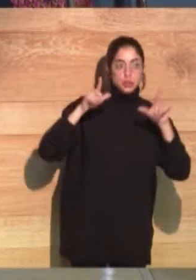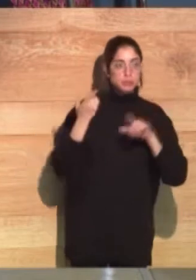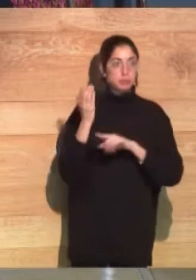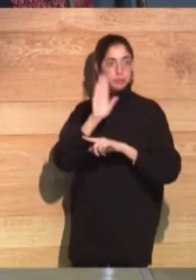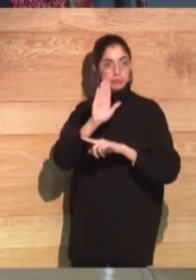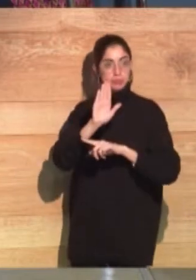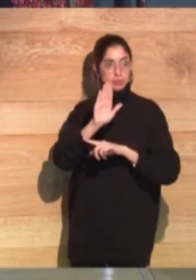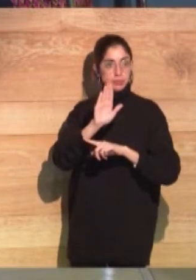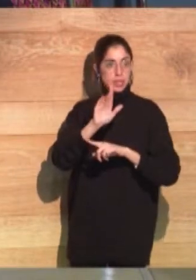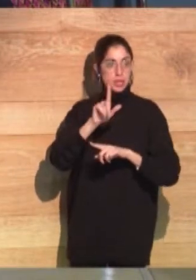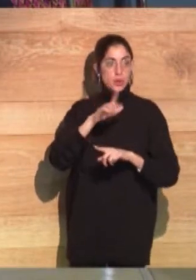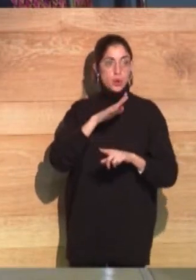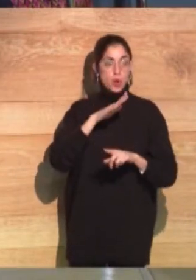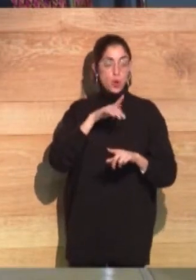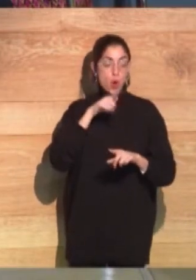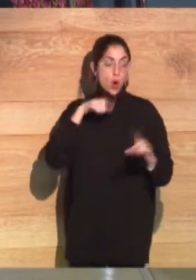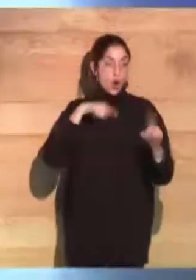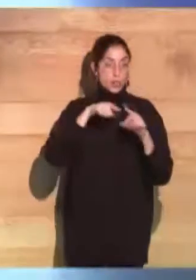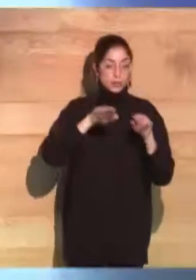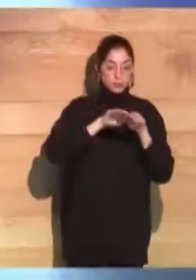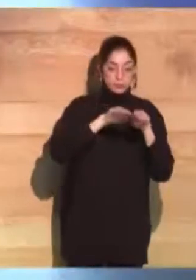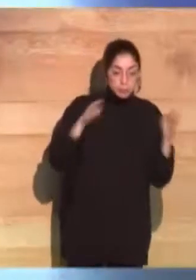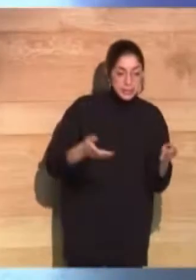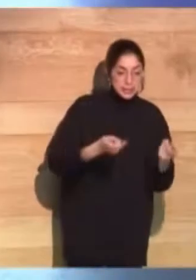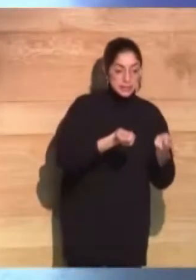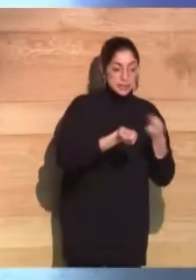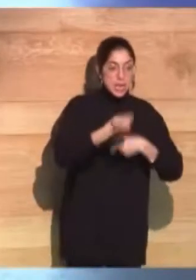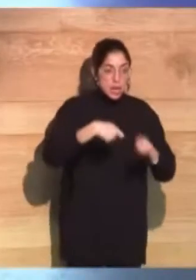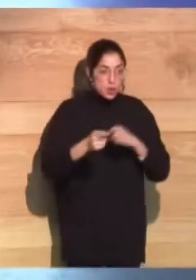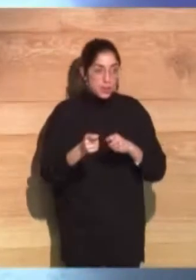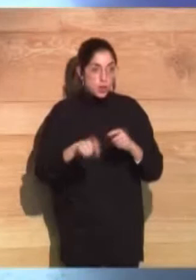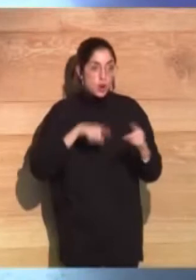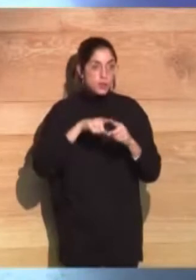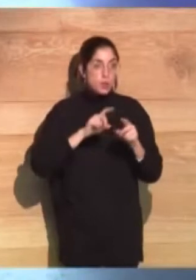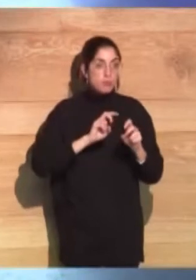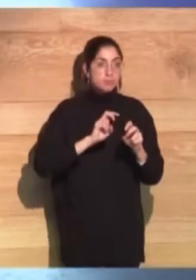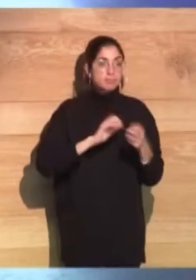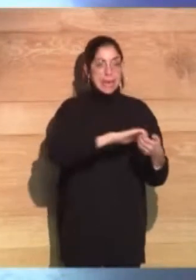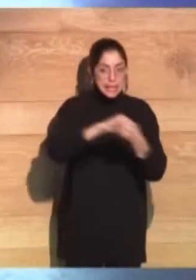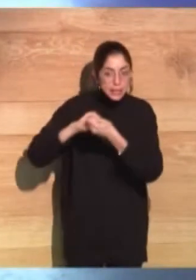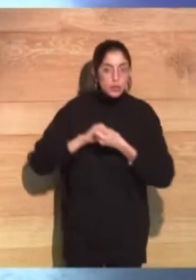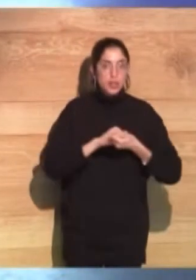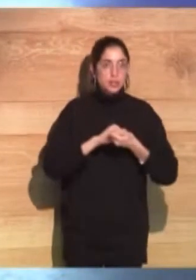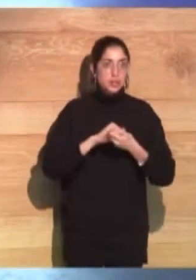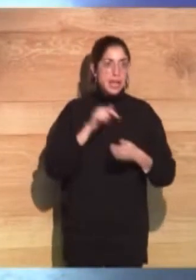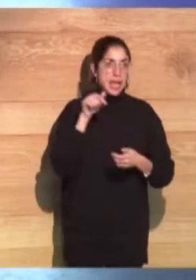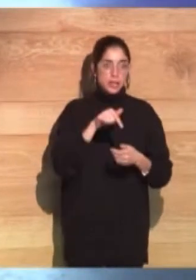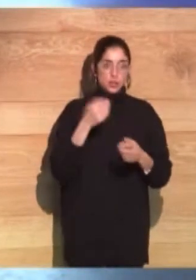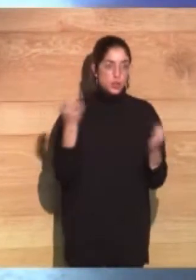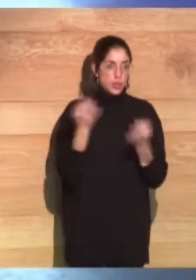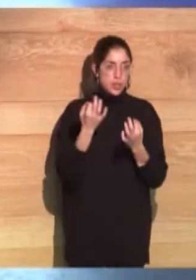en las mesas de negociación para la reconciliación. Deberían incluir más mujeres y son acciones que debemos